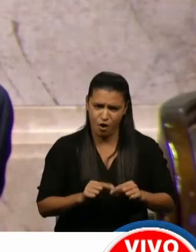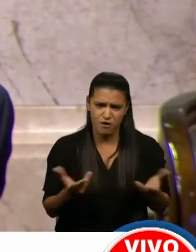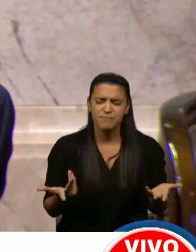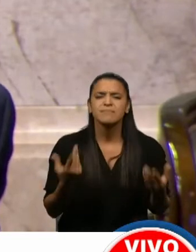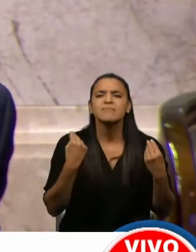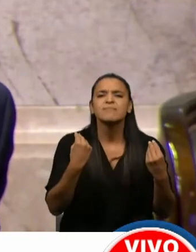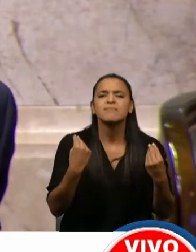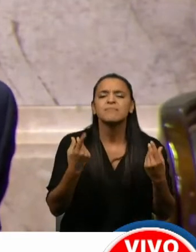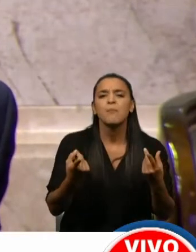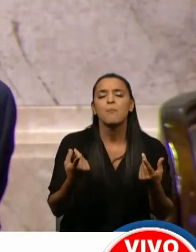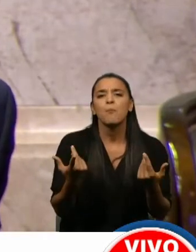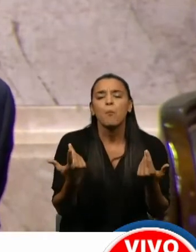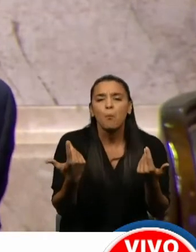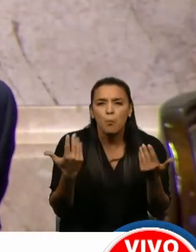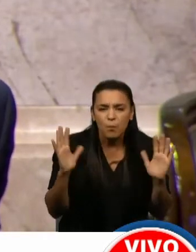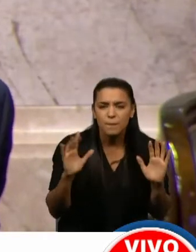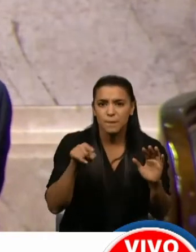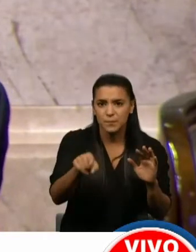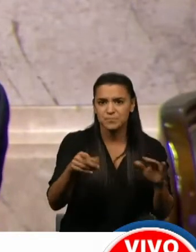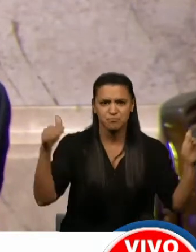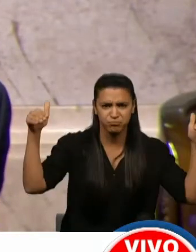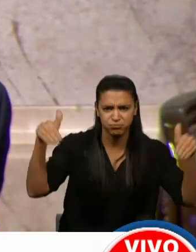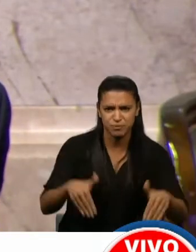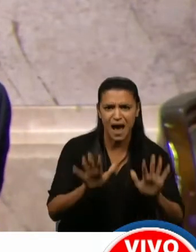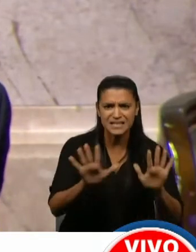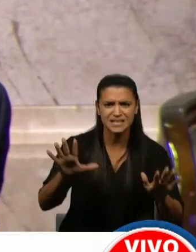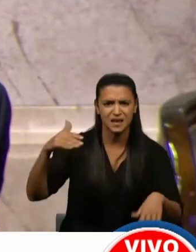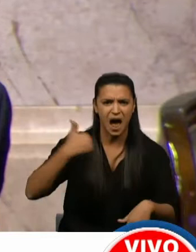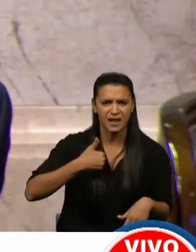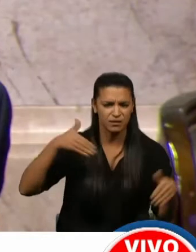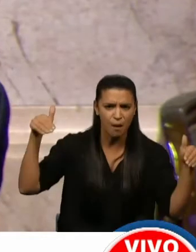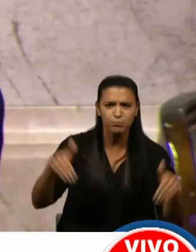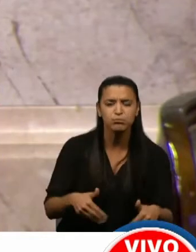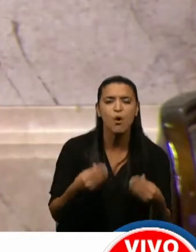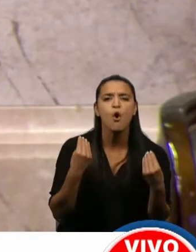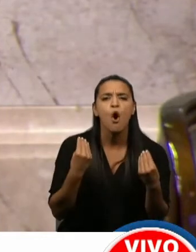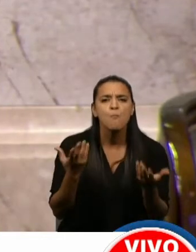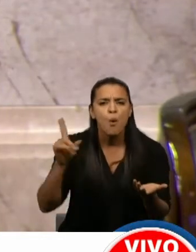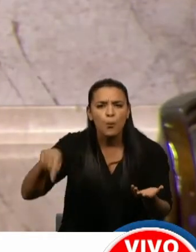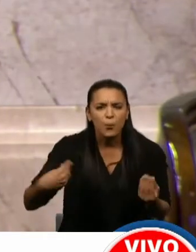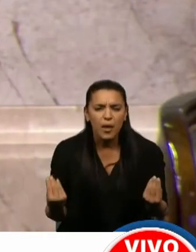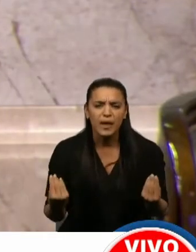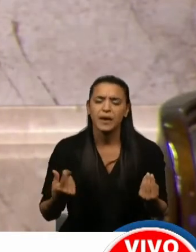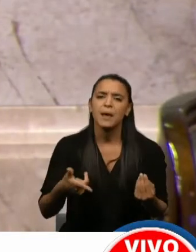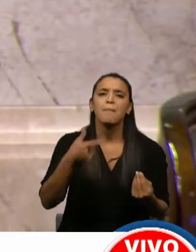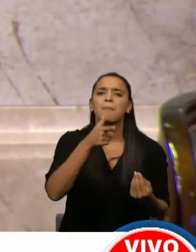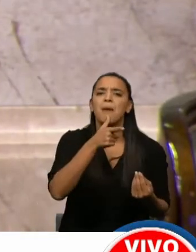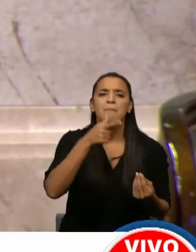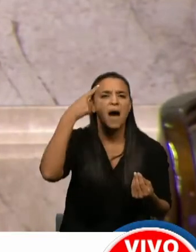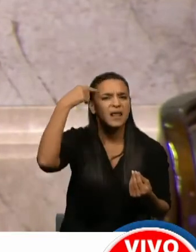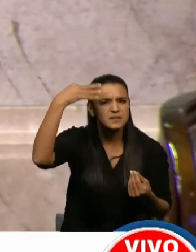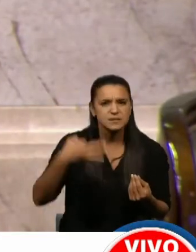factor posibilitó que tengamos esta decadencia como país? Creo que no hay ninguna